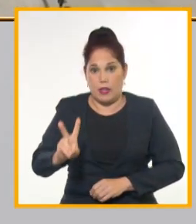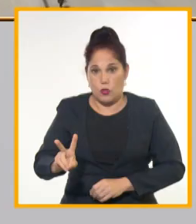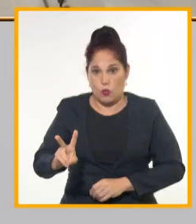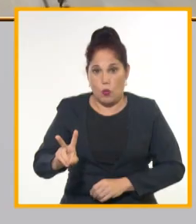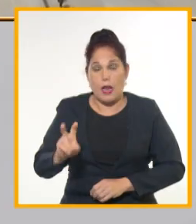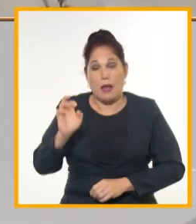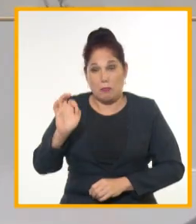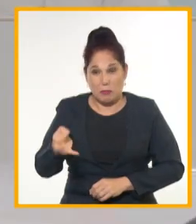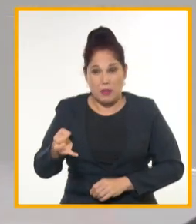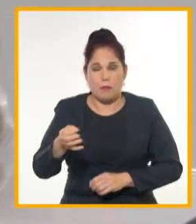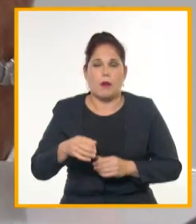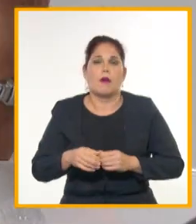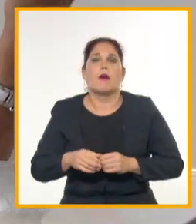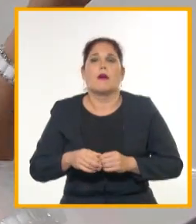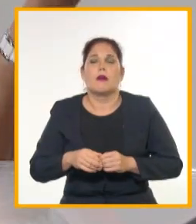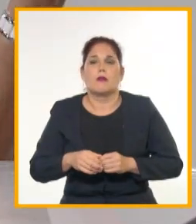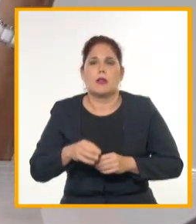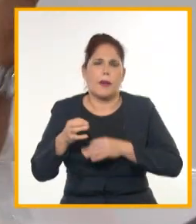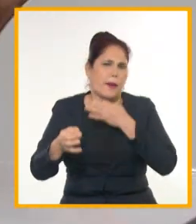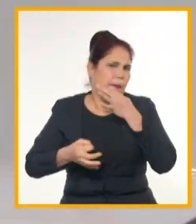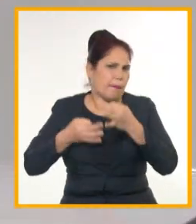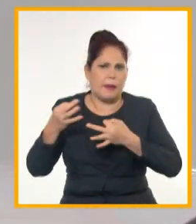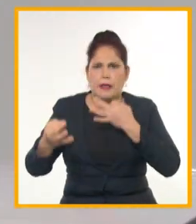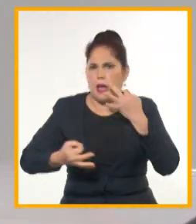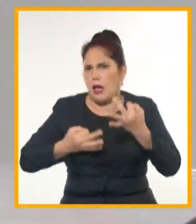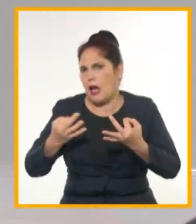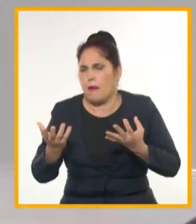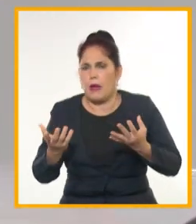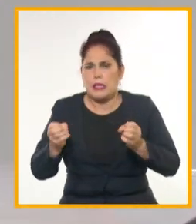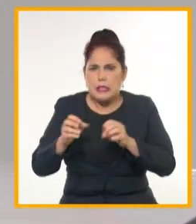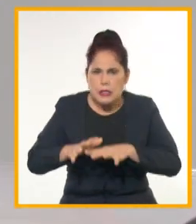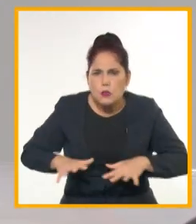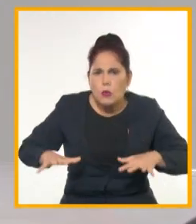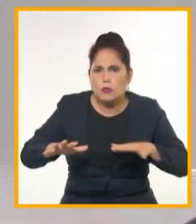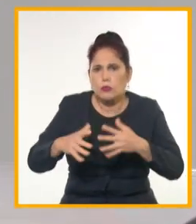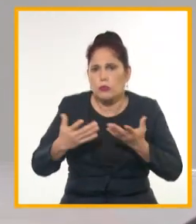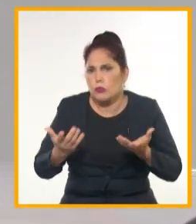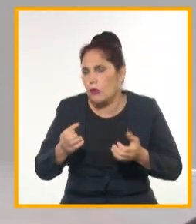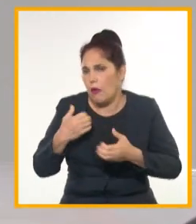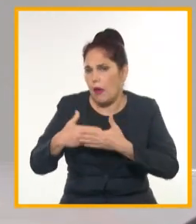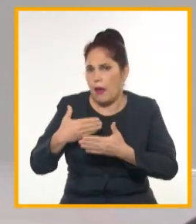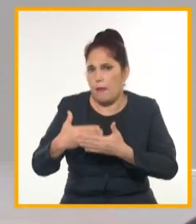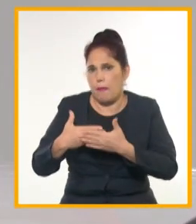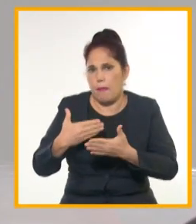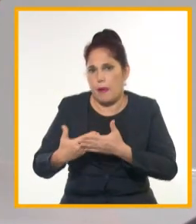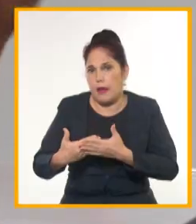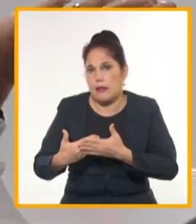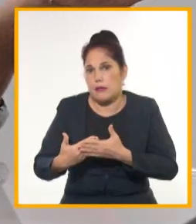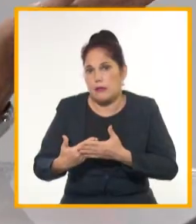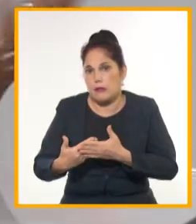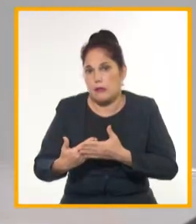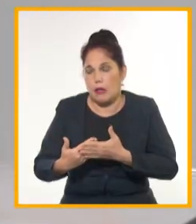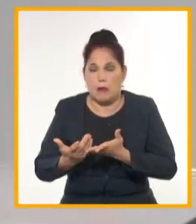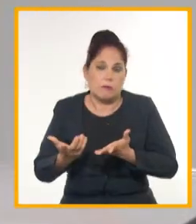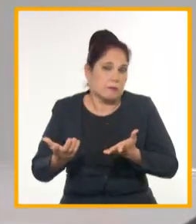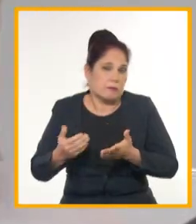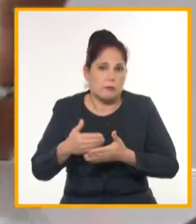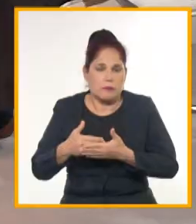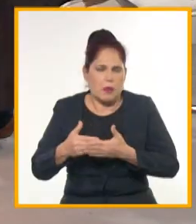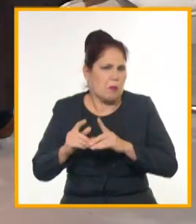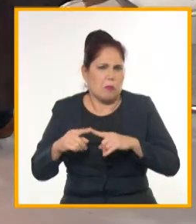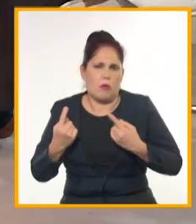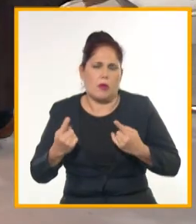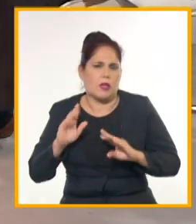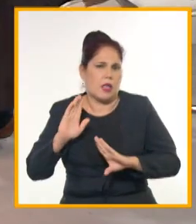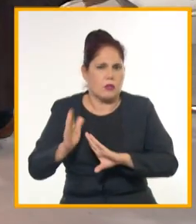Rodríguez, hablaba indirectamente a esas empresas transnacionales y les decía algo en lo que yo pensaba. Dice, bueno,